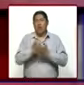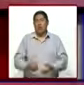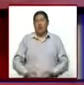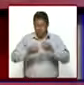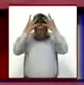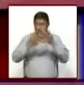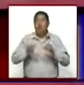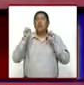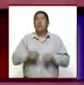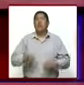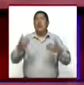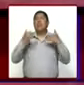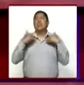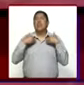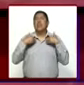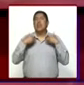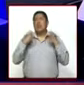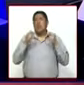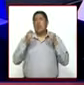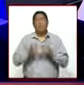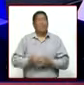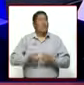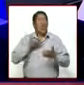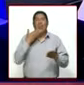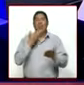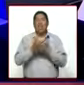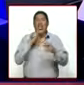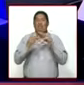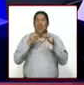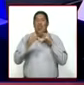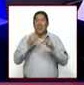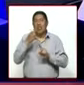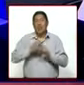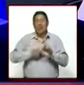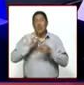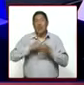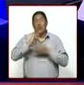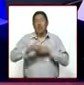muchísimo a poder tener estos tratamientos. Qué buena noticia, y más en este mes, Octubre Rosa.